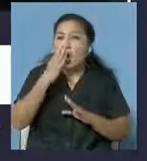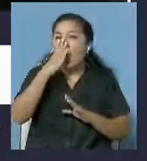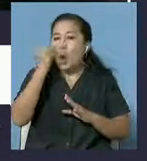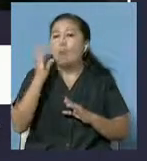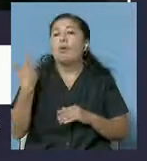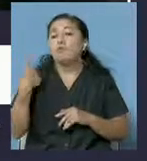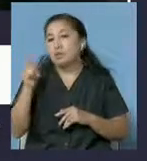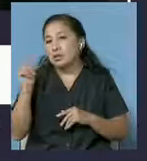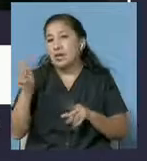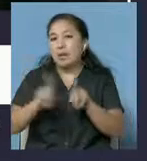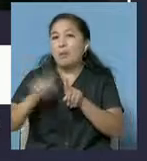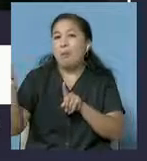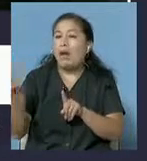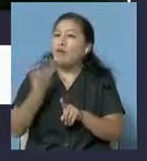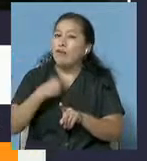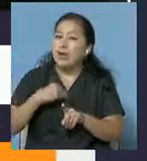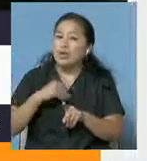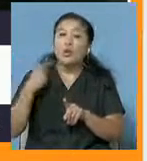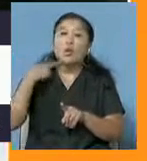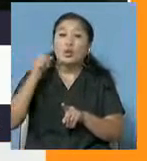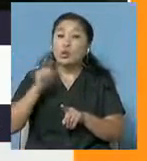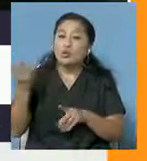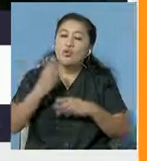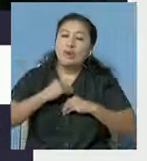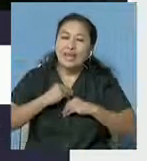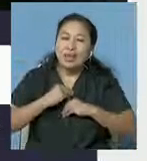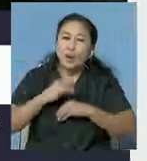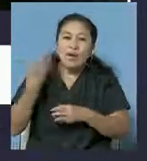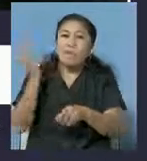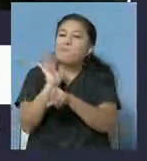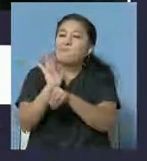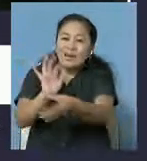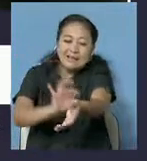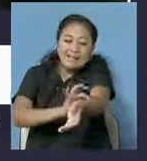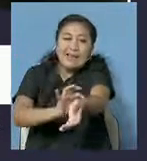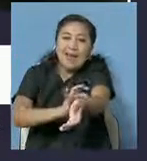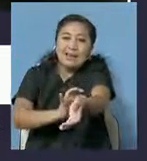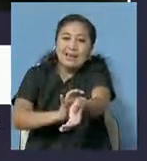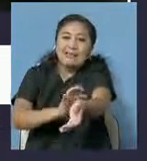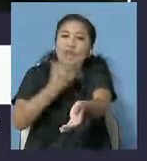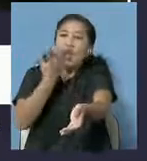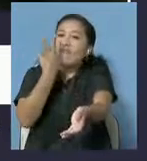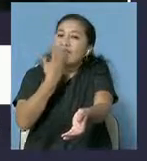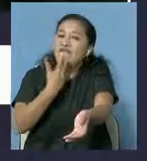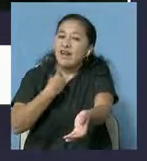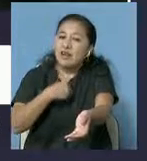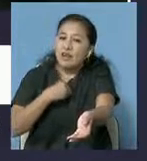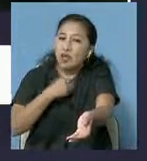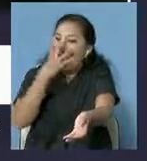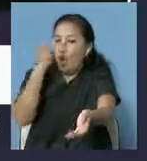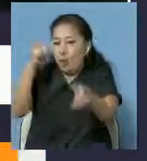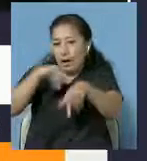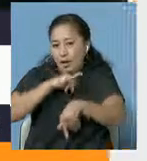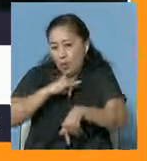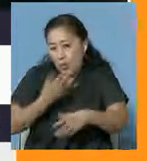mi hermano también, mi hijo. Entonces, uno lleva arraigado en la sangre desde nacimiento, ¿no? El ser hincha de Gimnasia y